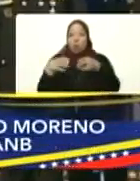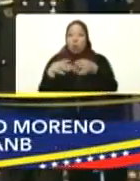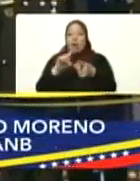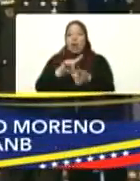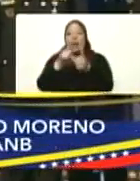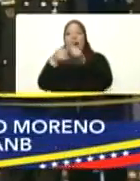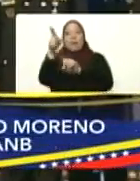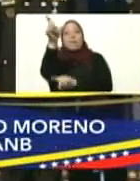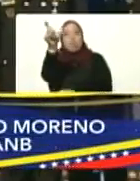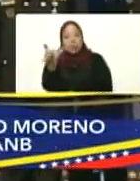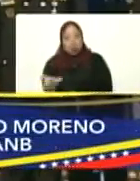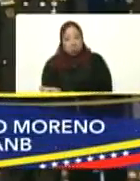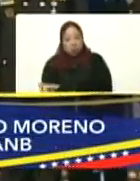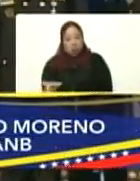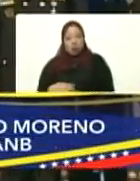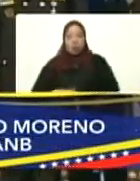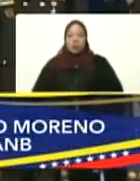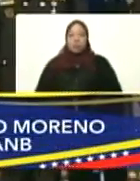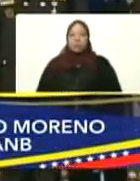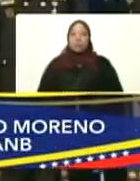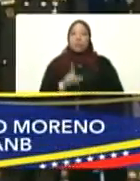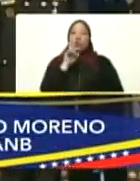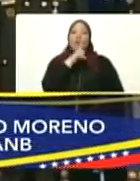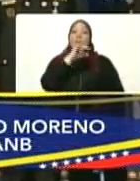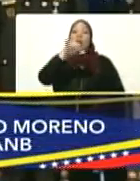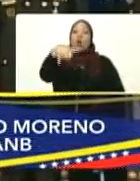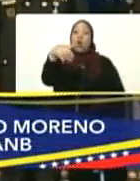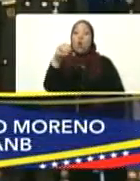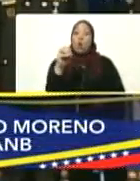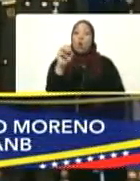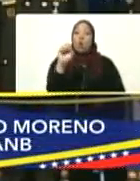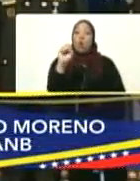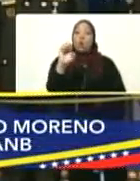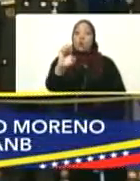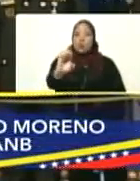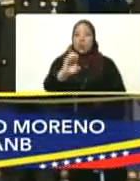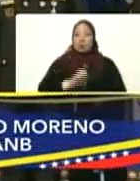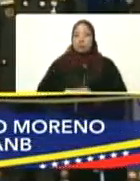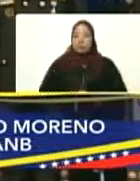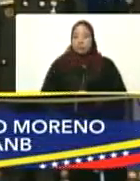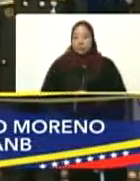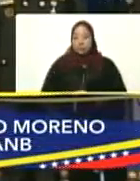al general José Gregorio Moreno,